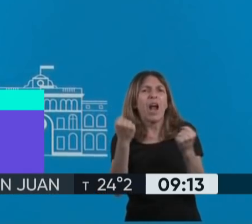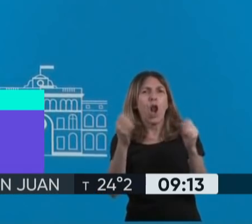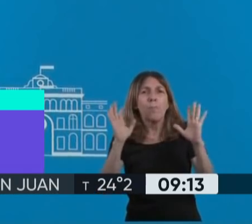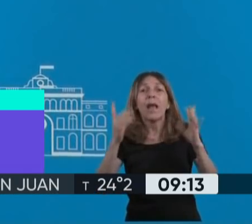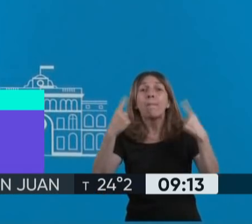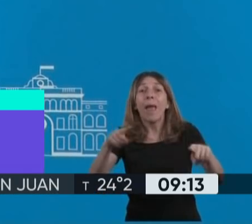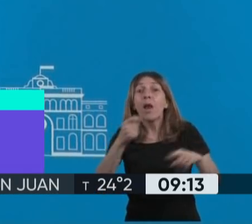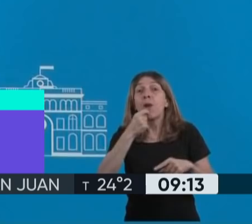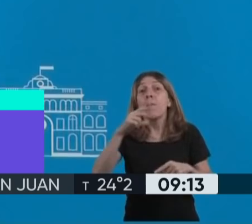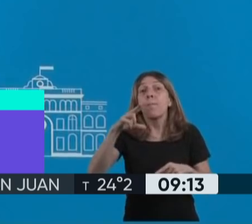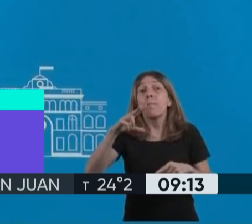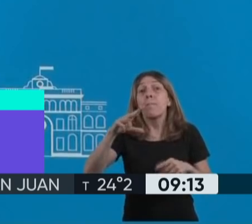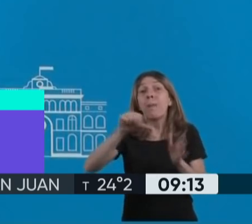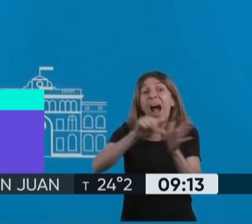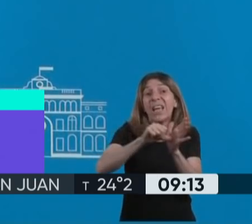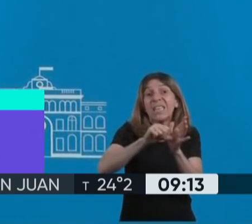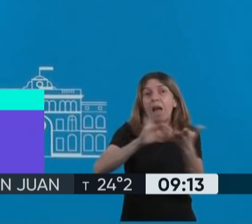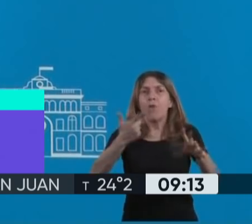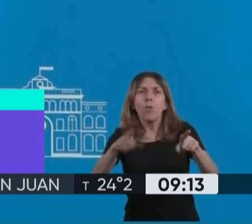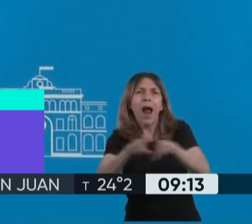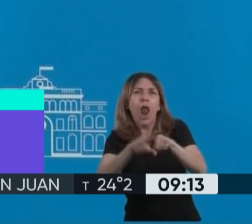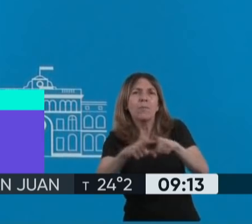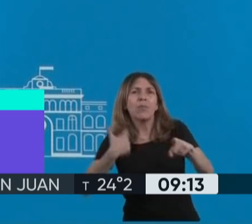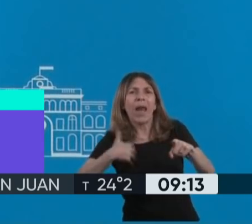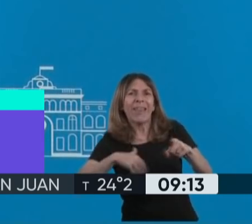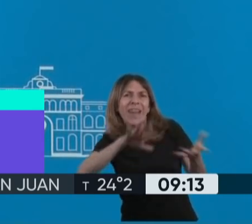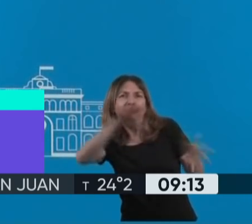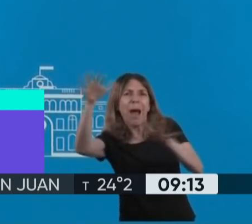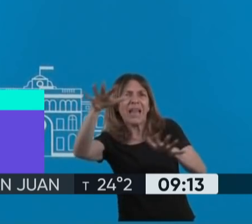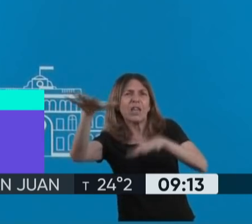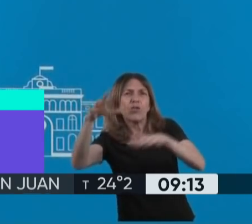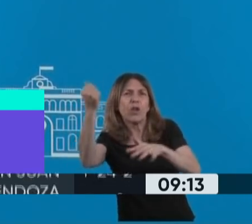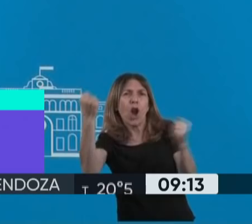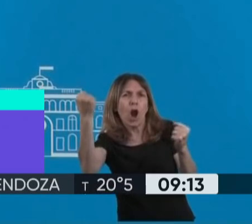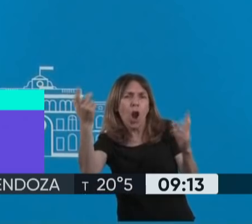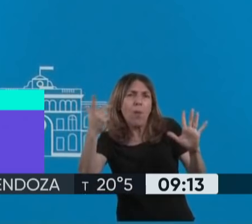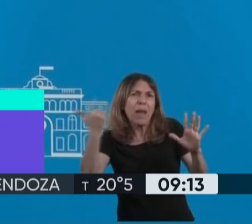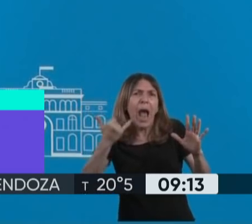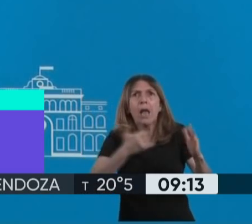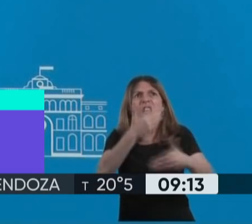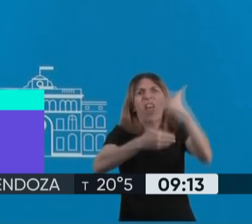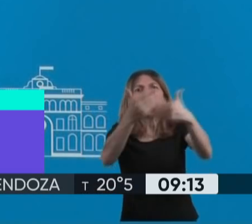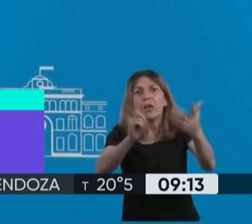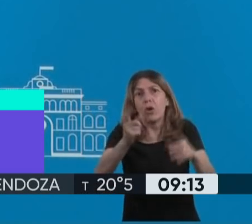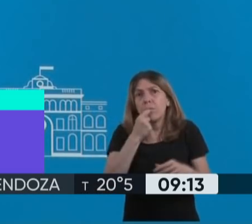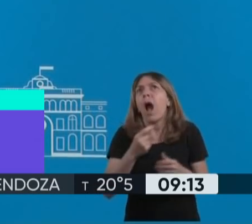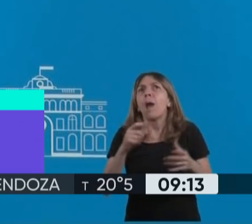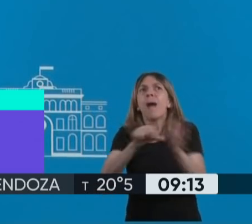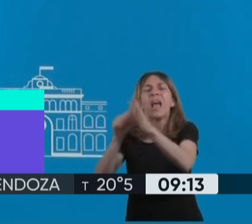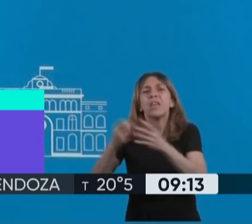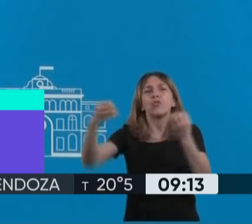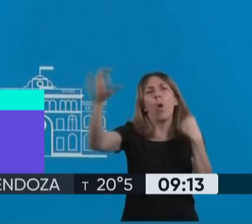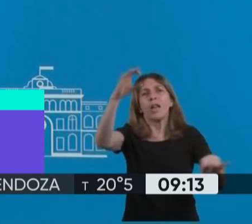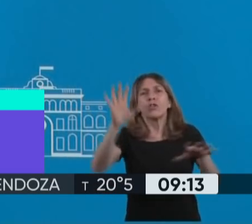media en particular, y que que no hay desarrollo en el mundo, si no hay desarrollo de todas las naciones en su conjunto, que nadie se salva solo, y que entonces la postura